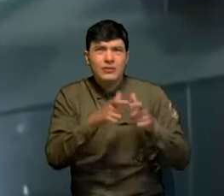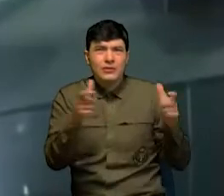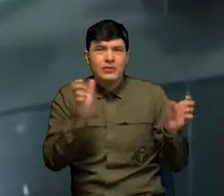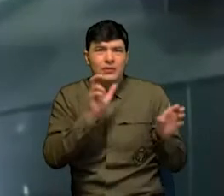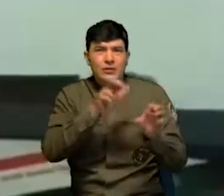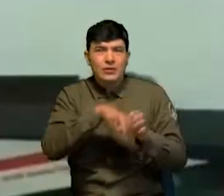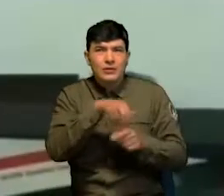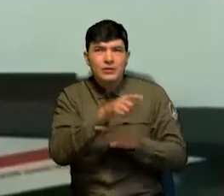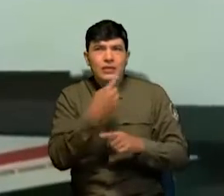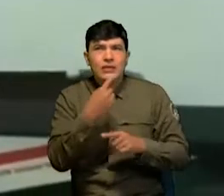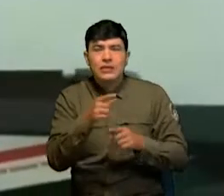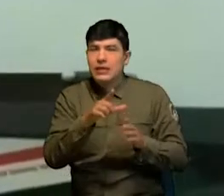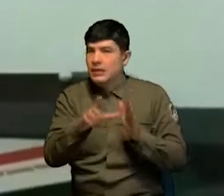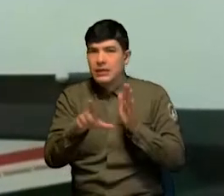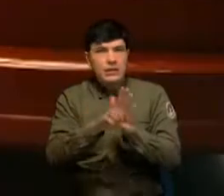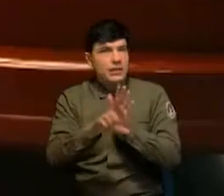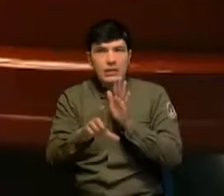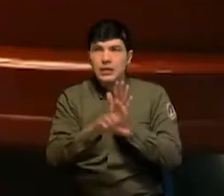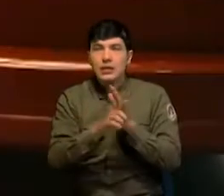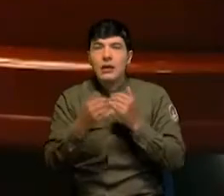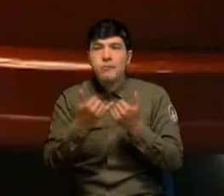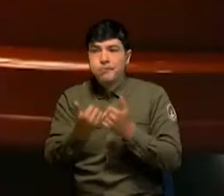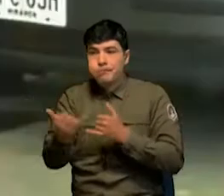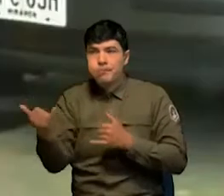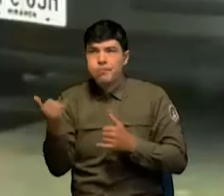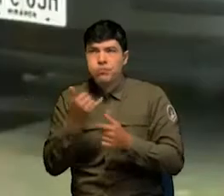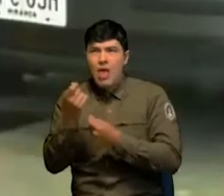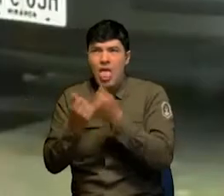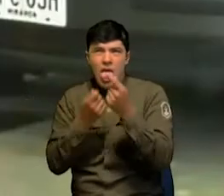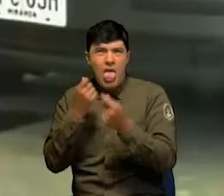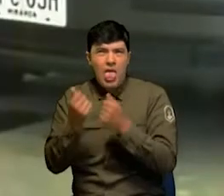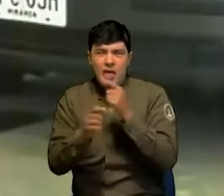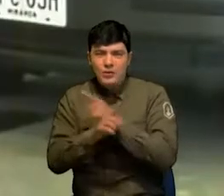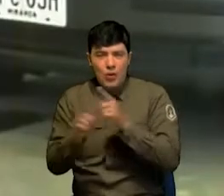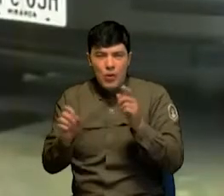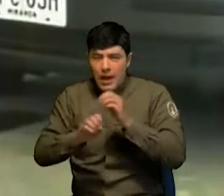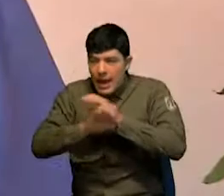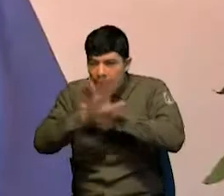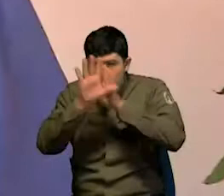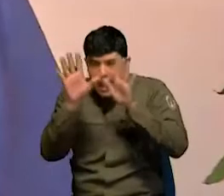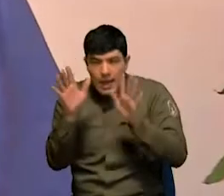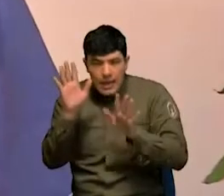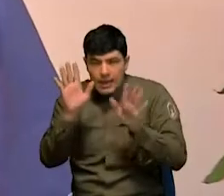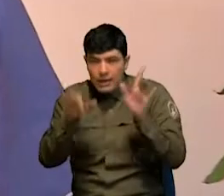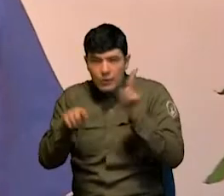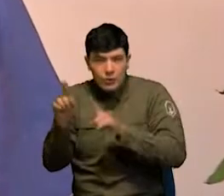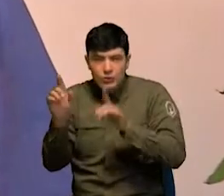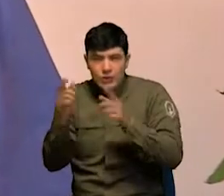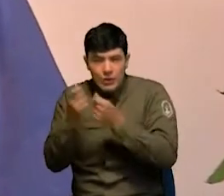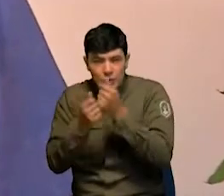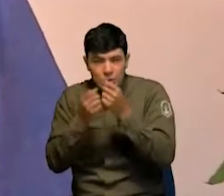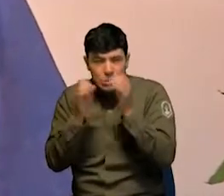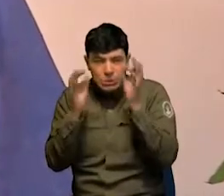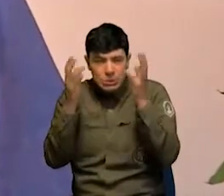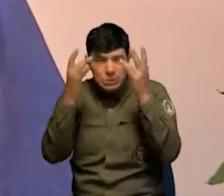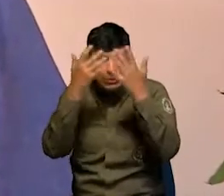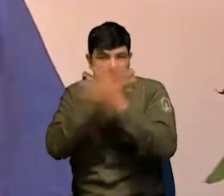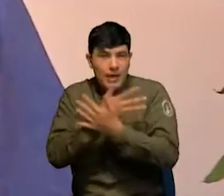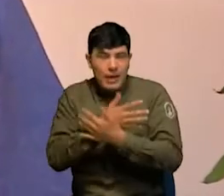concesionarios es que son ilegales y se puede prestar para negocios no muy claros. Ya el tema de si se han aumentado